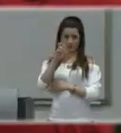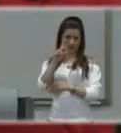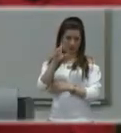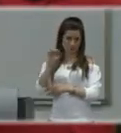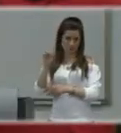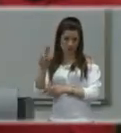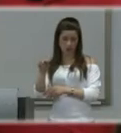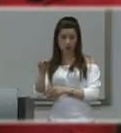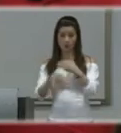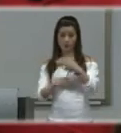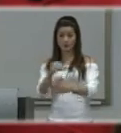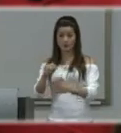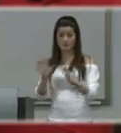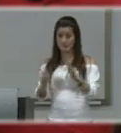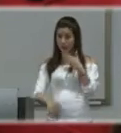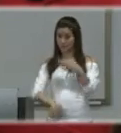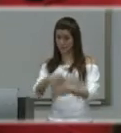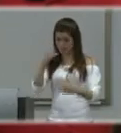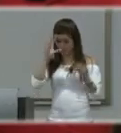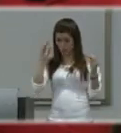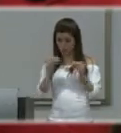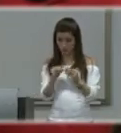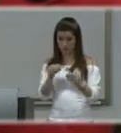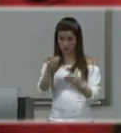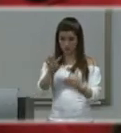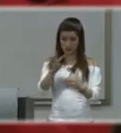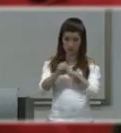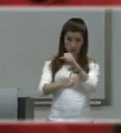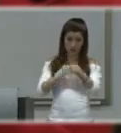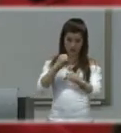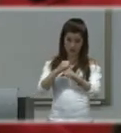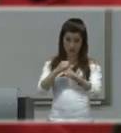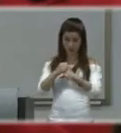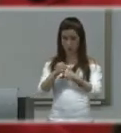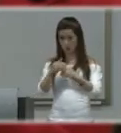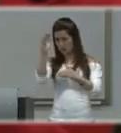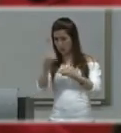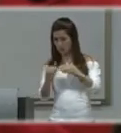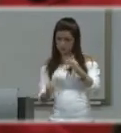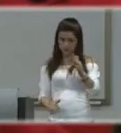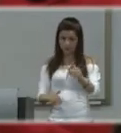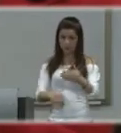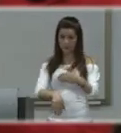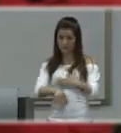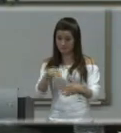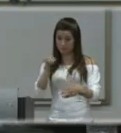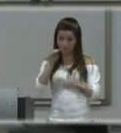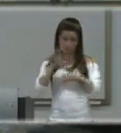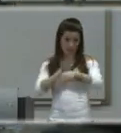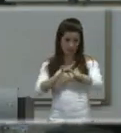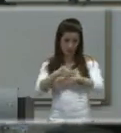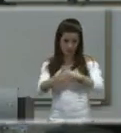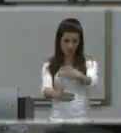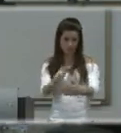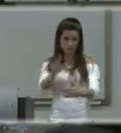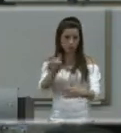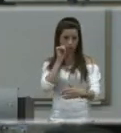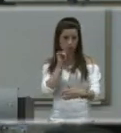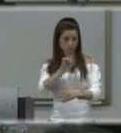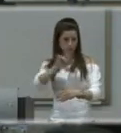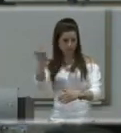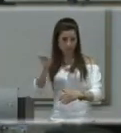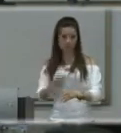iniciados para esterilizar a la persona que es declarada interdicta, la solicitud que hace el juez a medicina legal es que